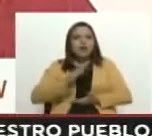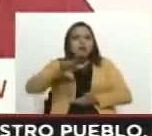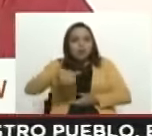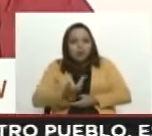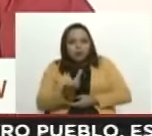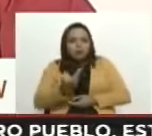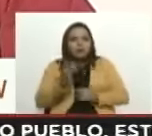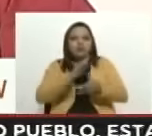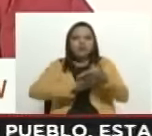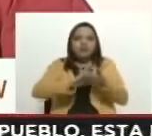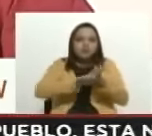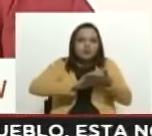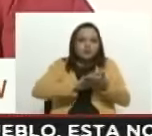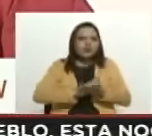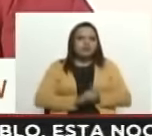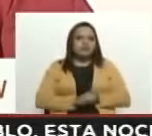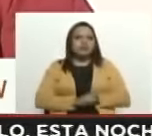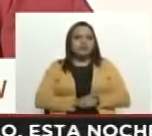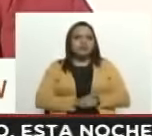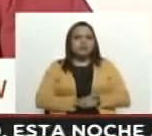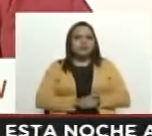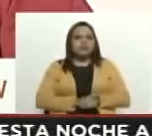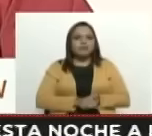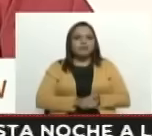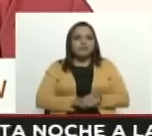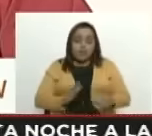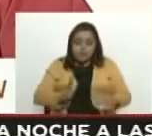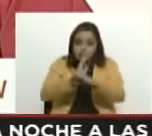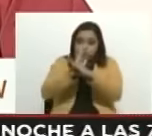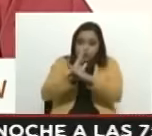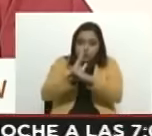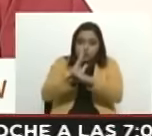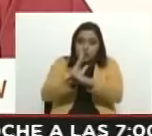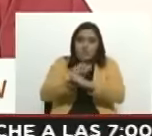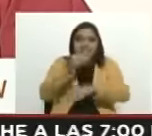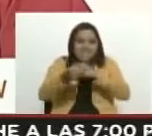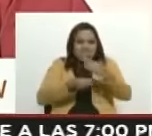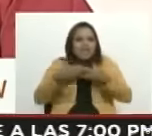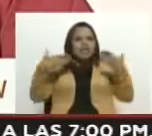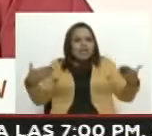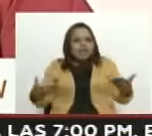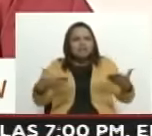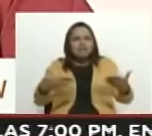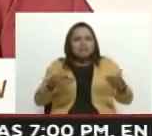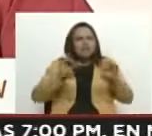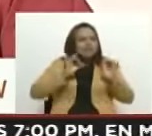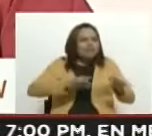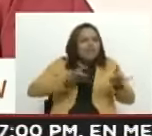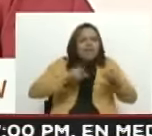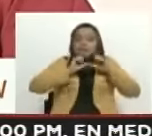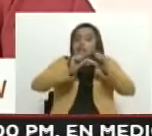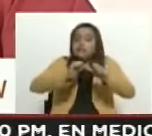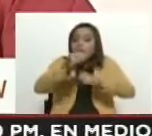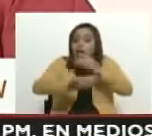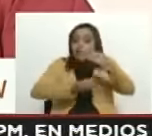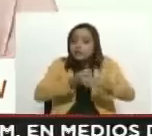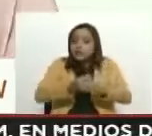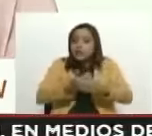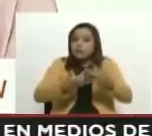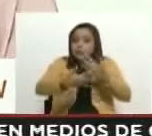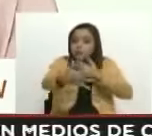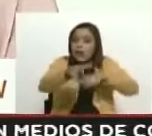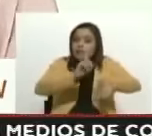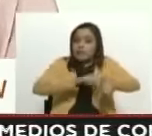salir adelante. Así más o menos es. Las sanciones nos hicieron un gran daño y nos seguirán haciendo daño durante un tiempo.